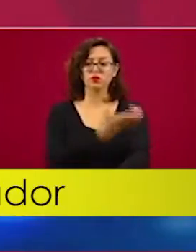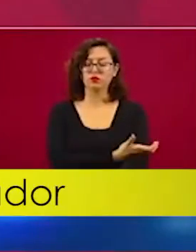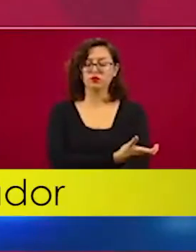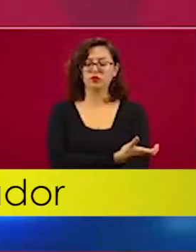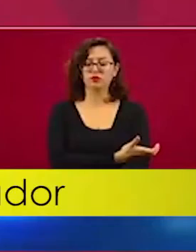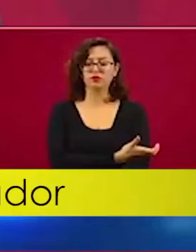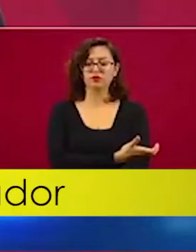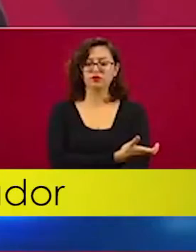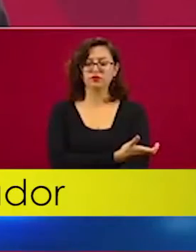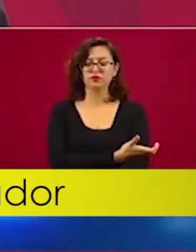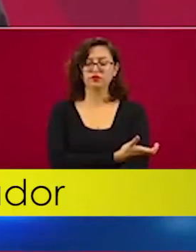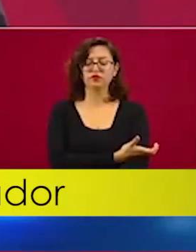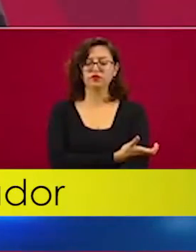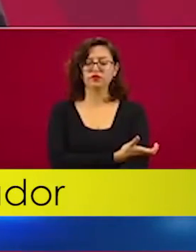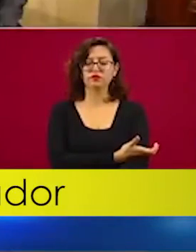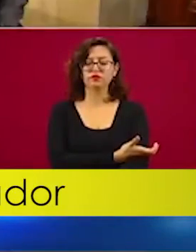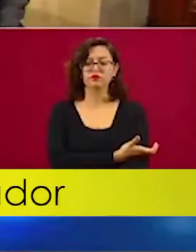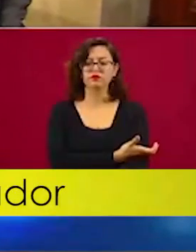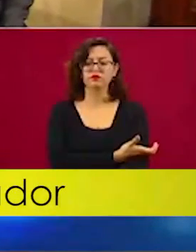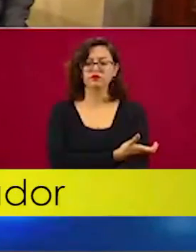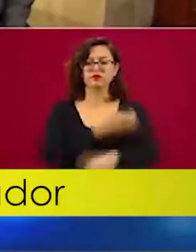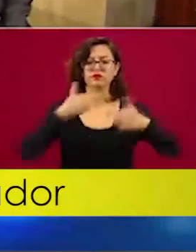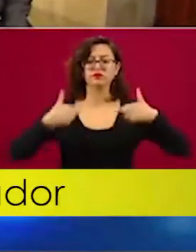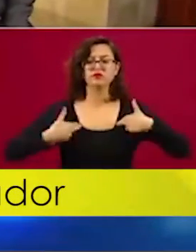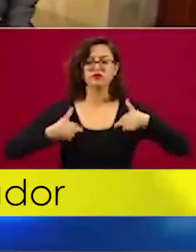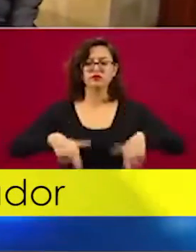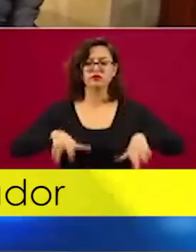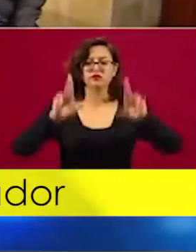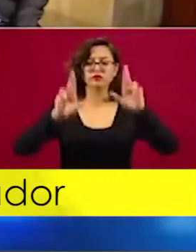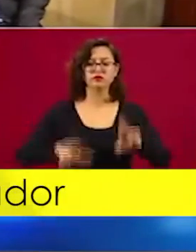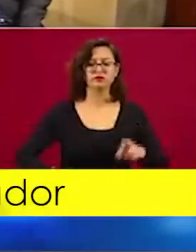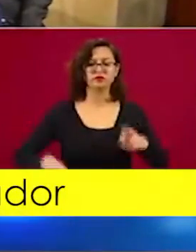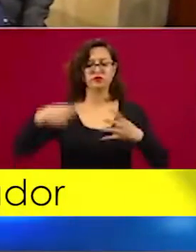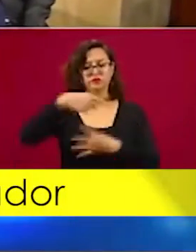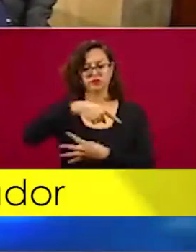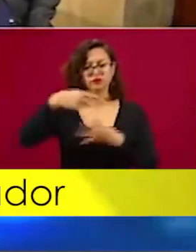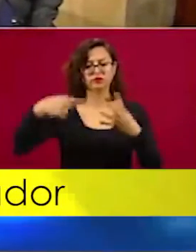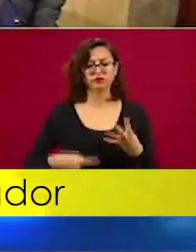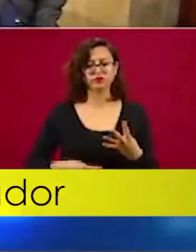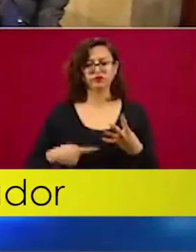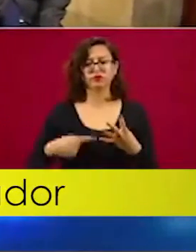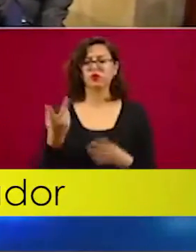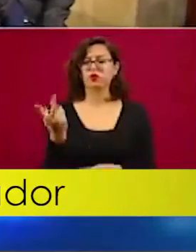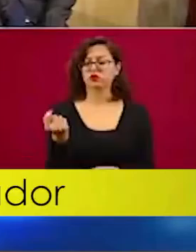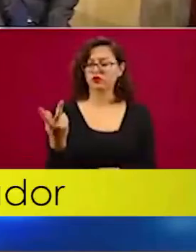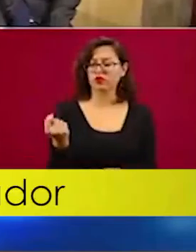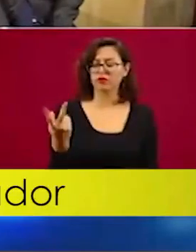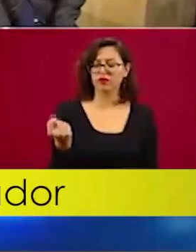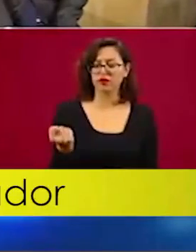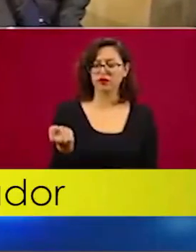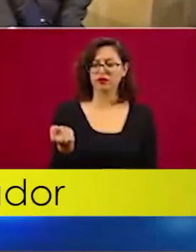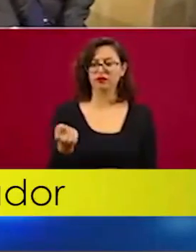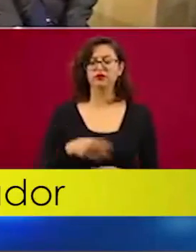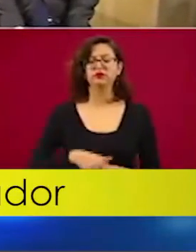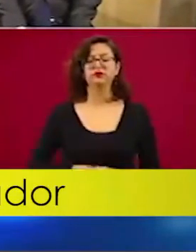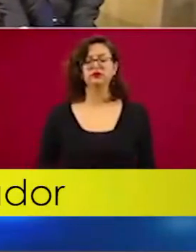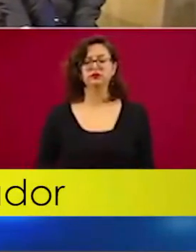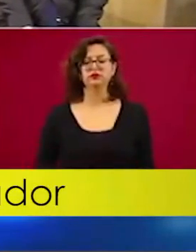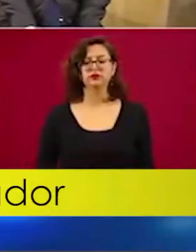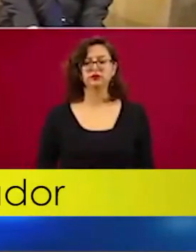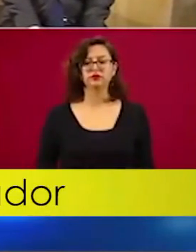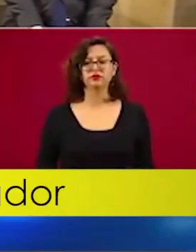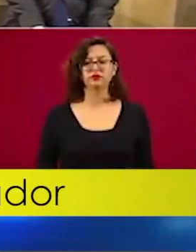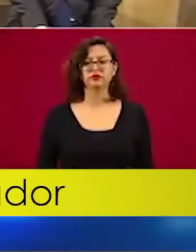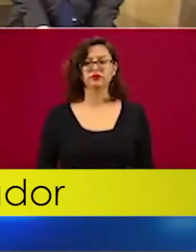representantes de cuatro televisoras, de